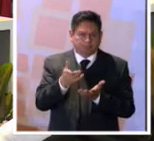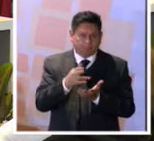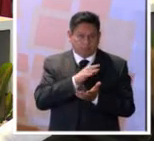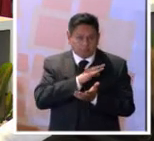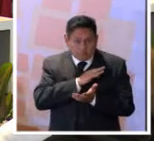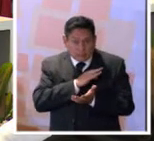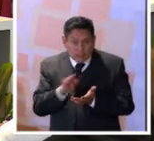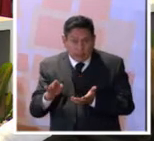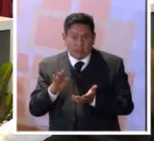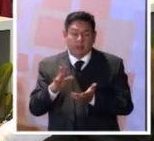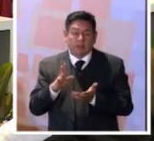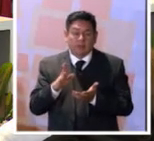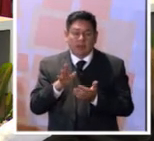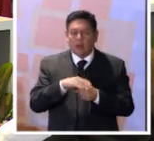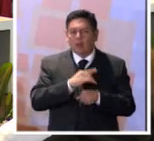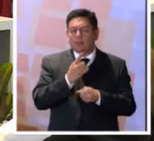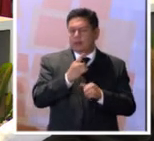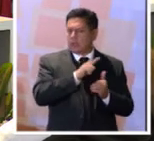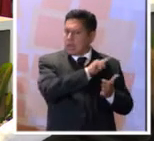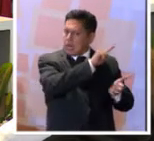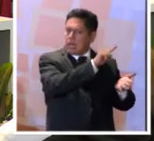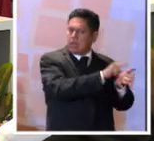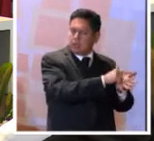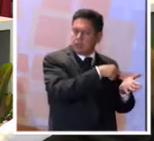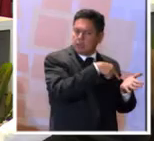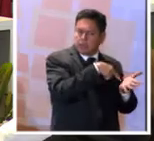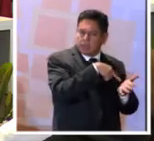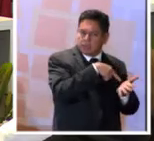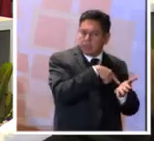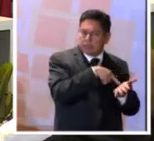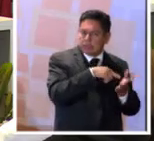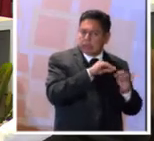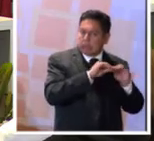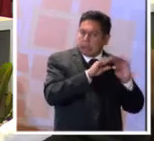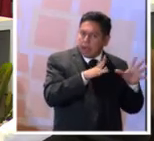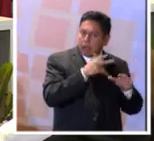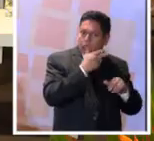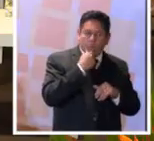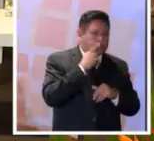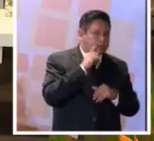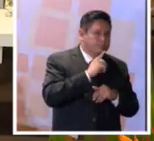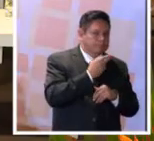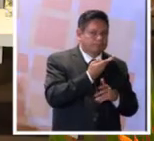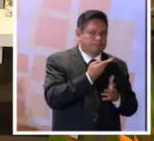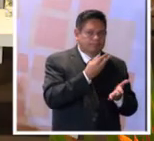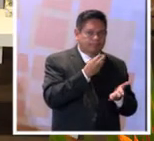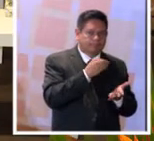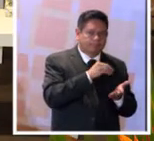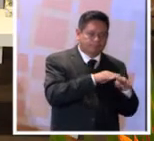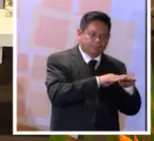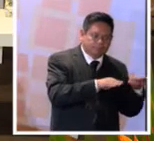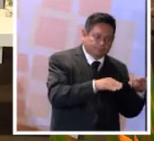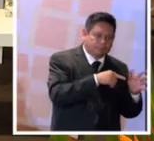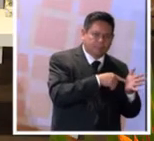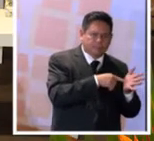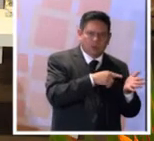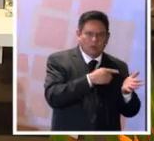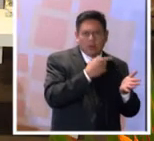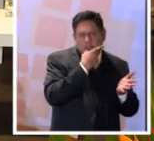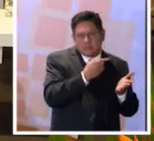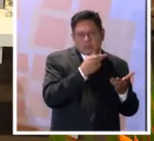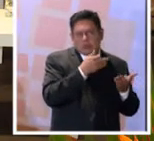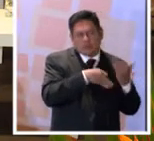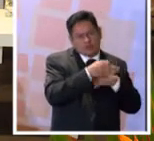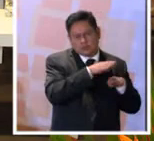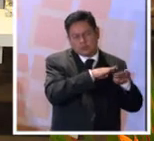una lectura que trata de romper el ámbito desfavorable de acceso de las mujeres